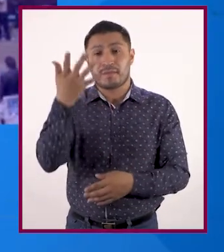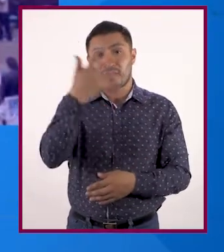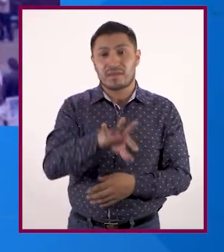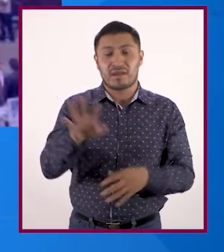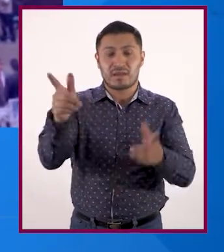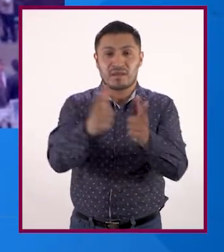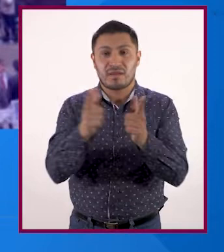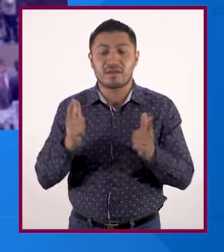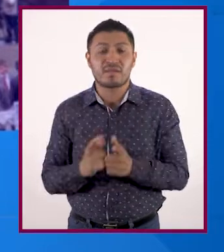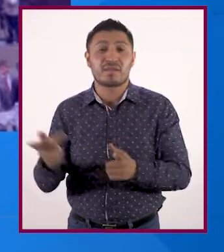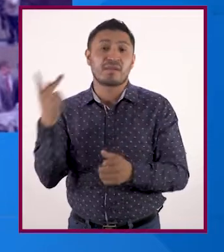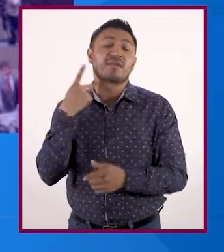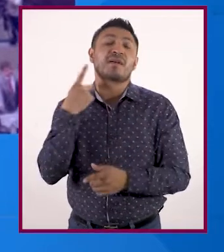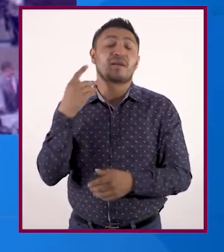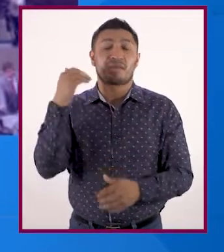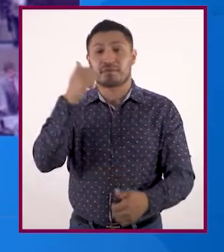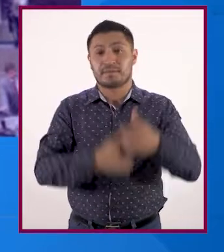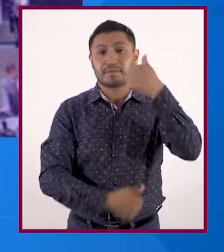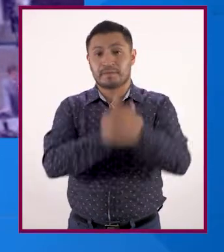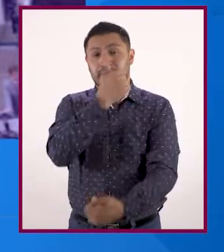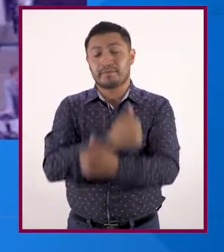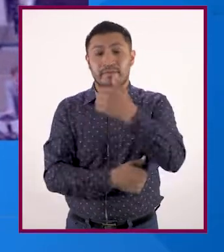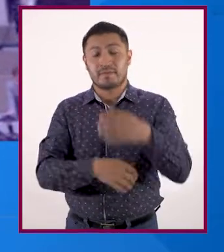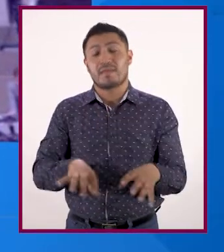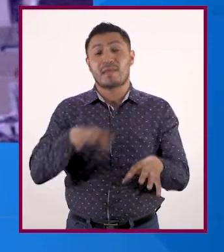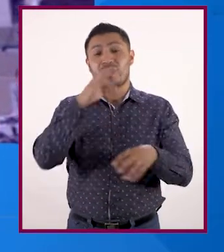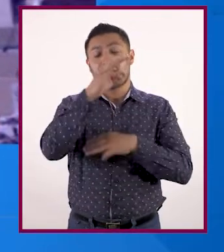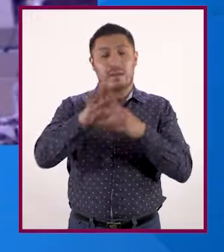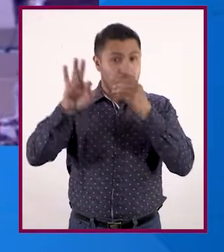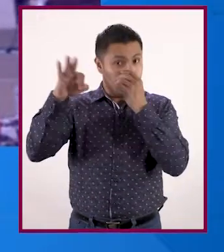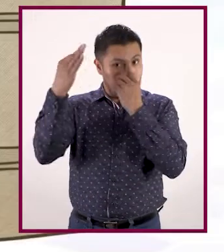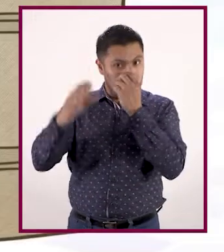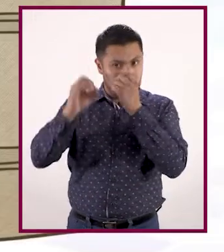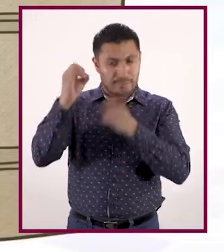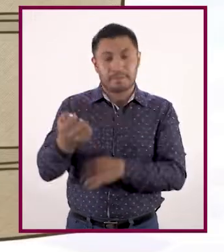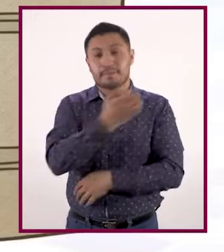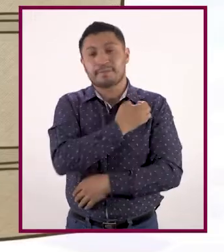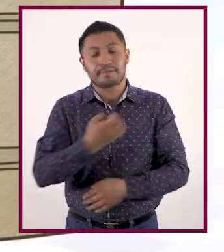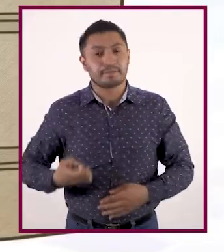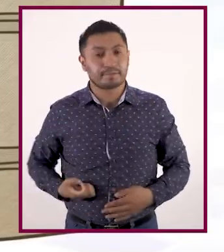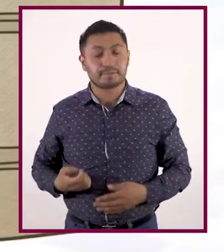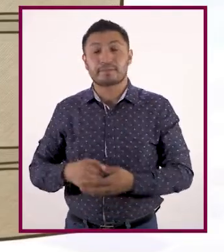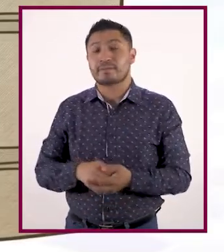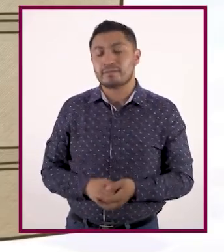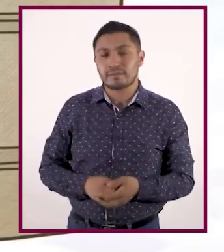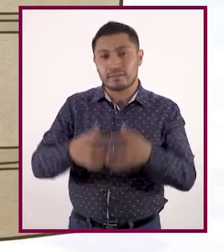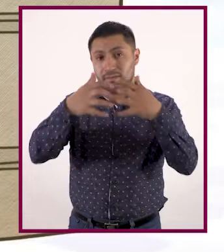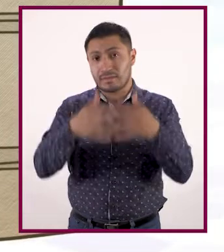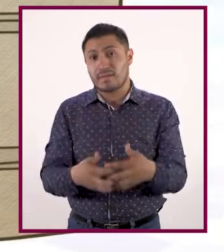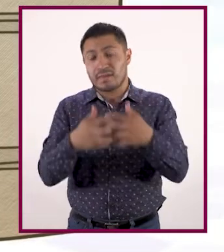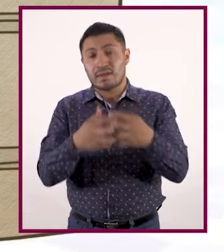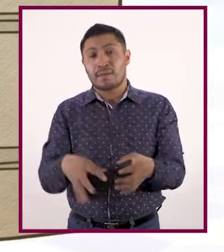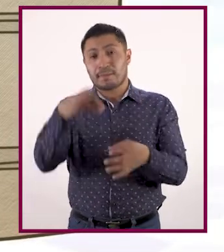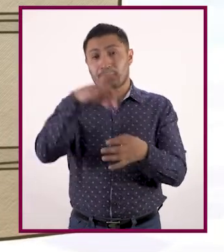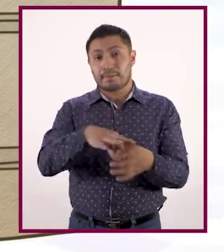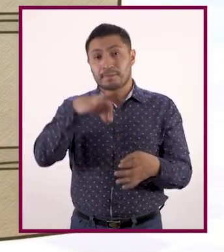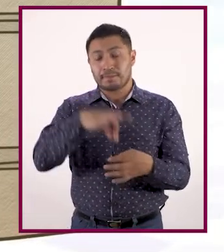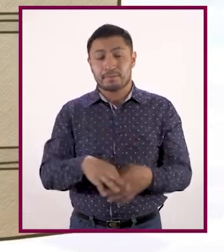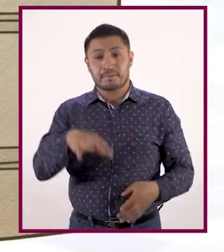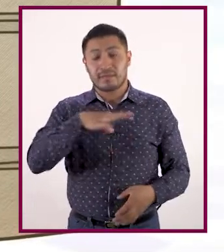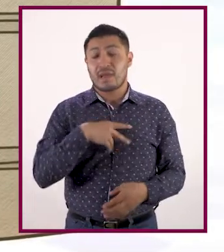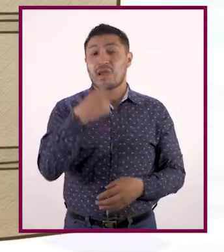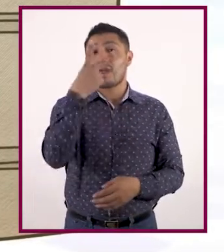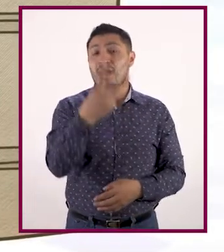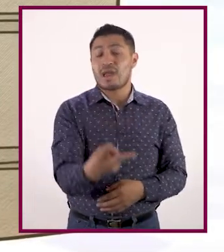partidos políticos que compiten en las esferas federal o estatal es que un sistema electoral cuente sólo con